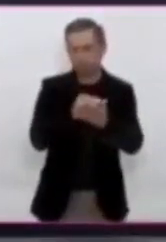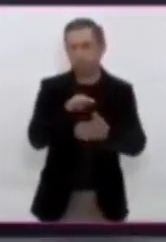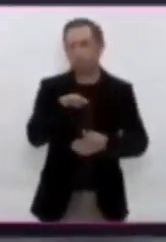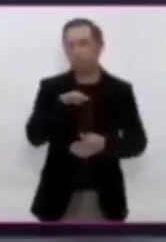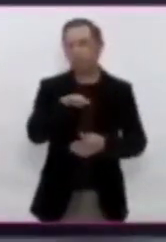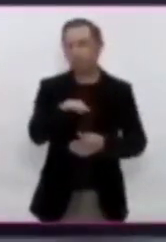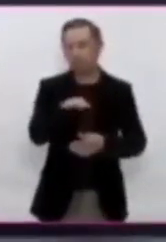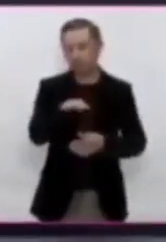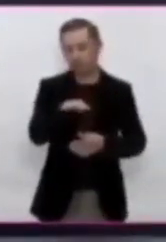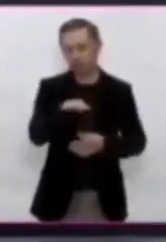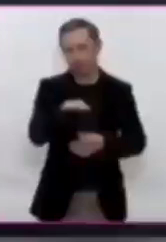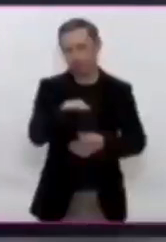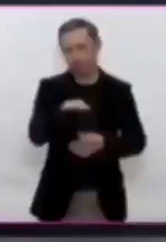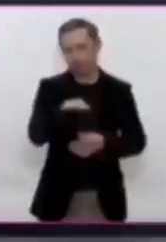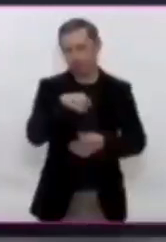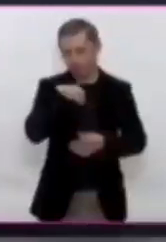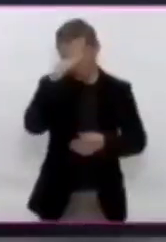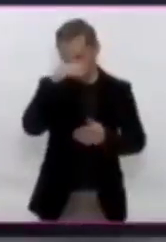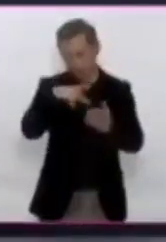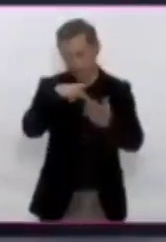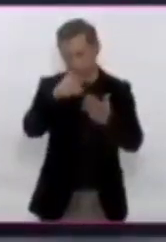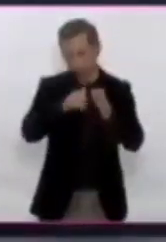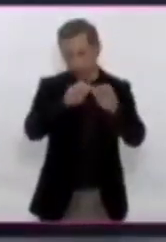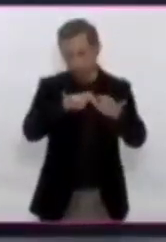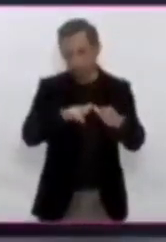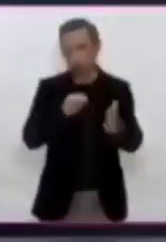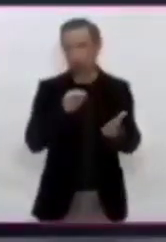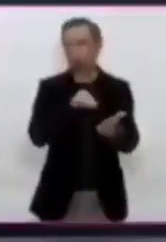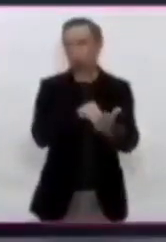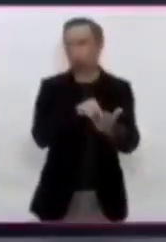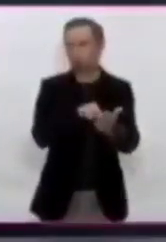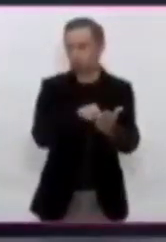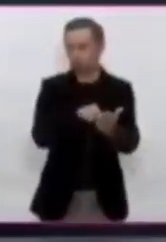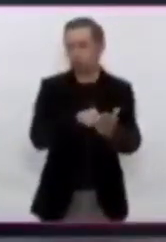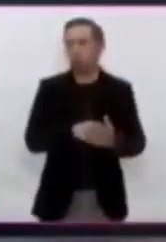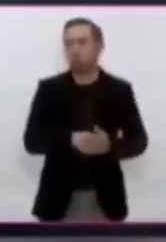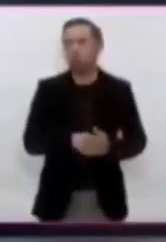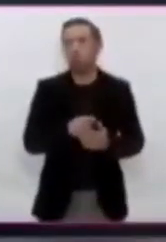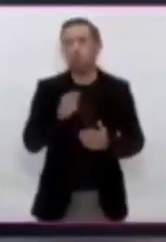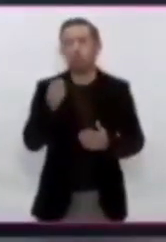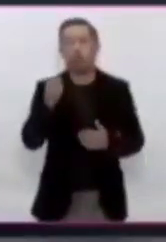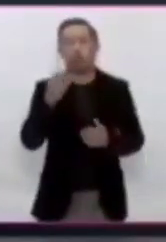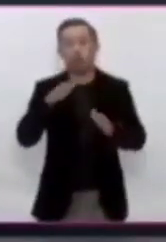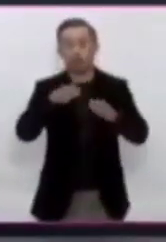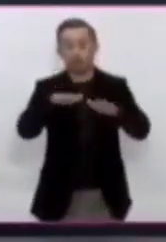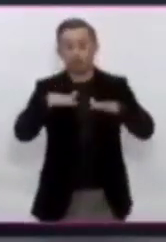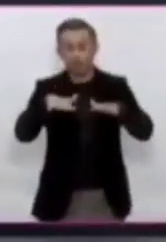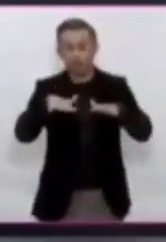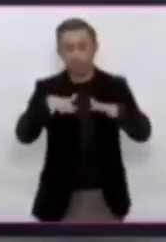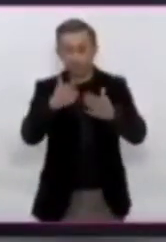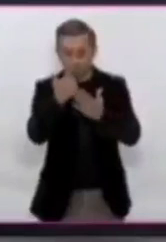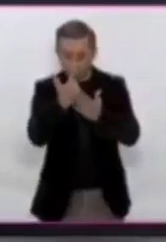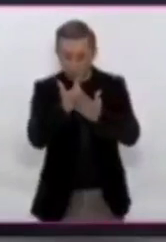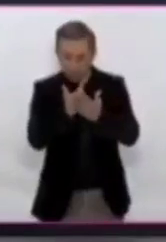de reflejarse en el proyecto, de tal manera que no cumpliría ni en asambleas ni en